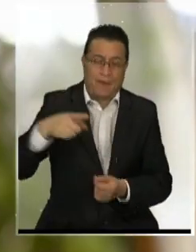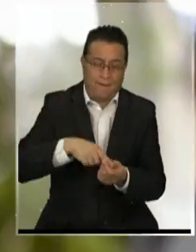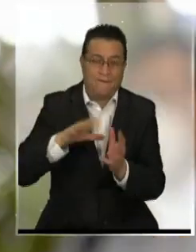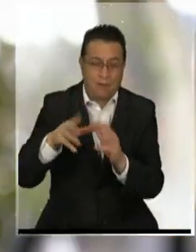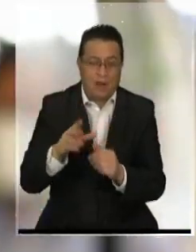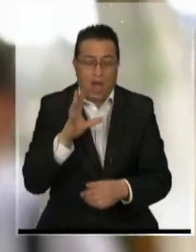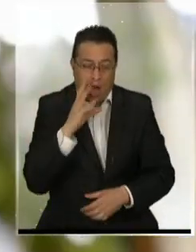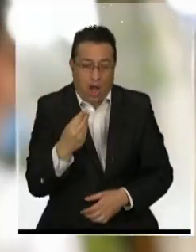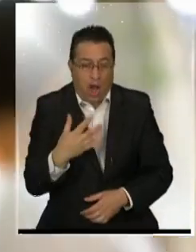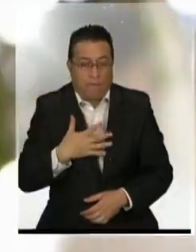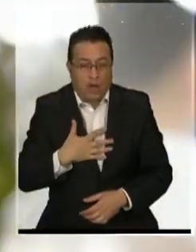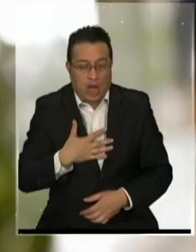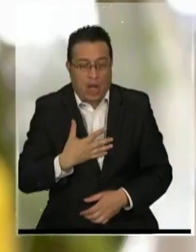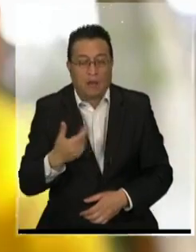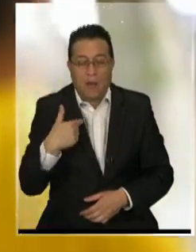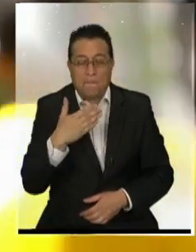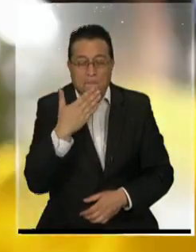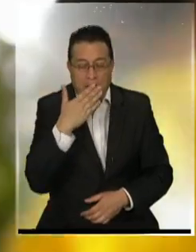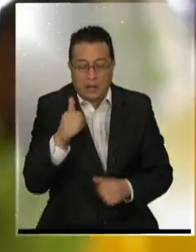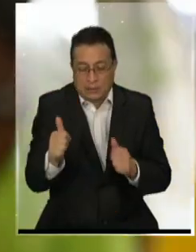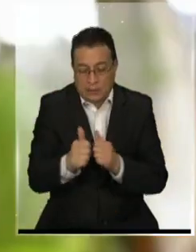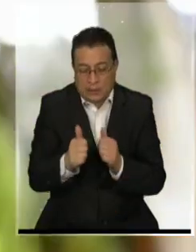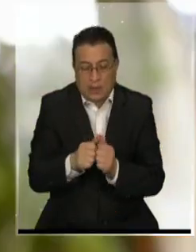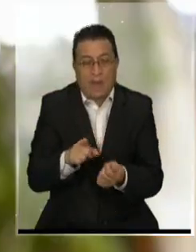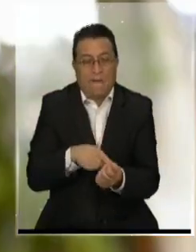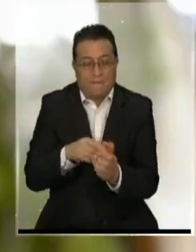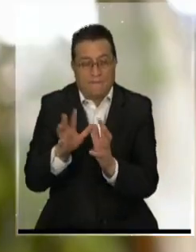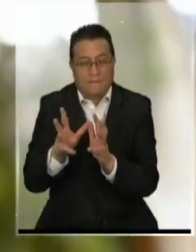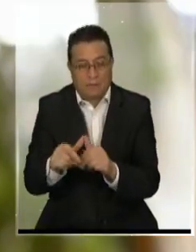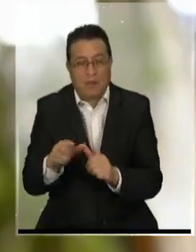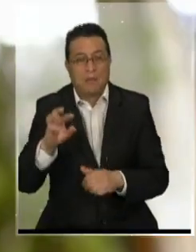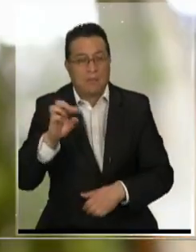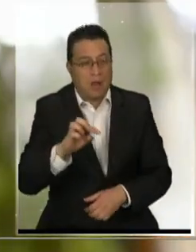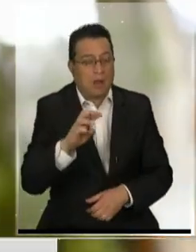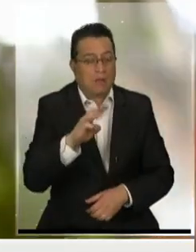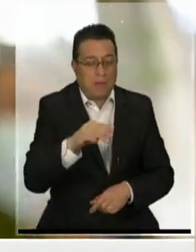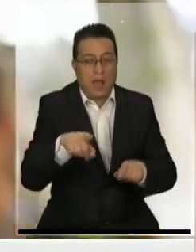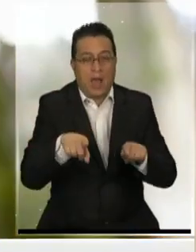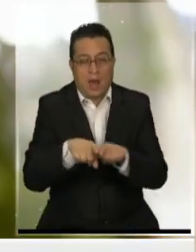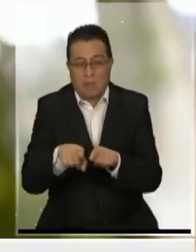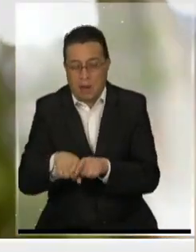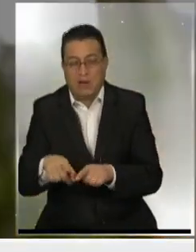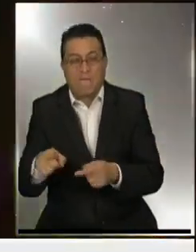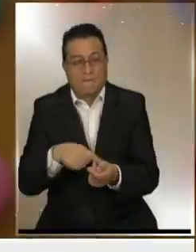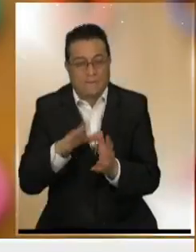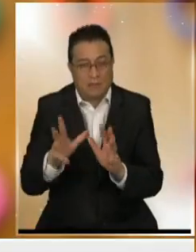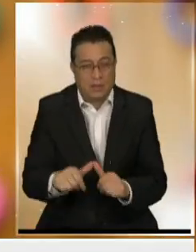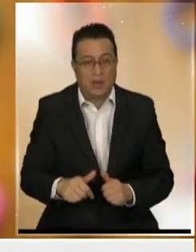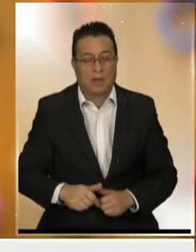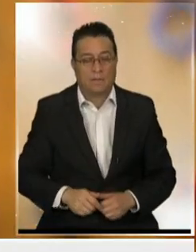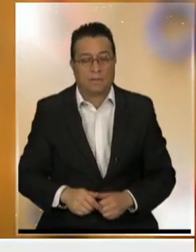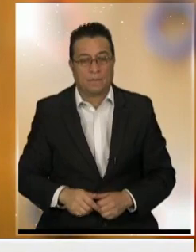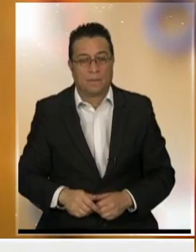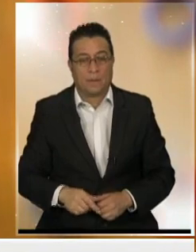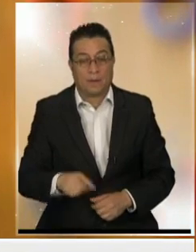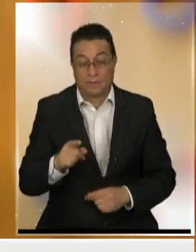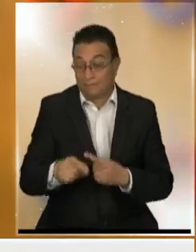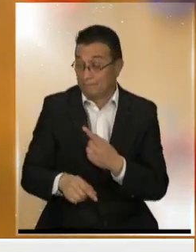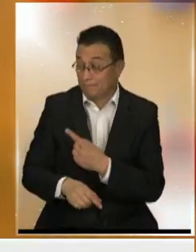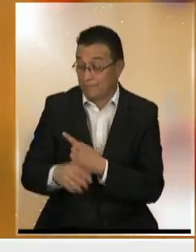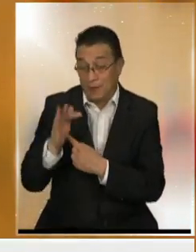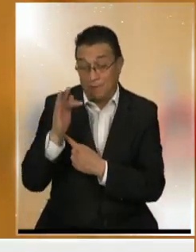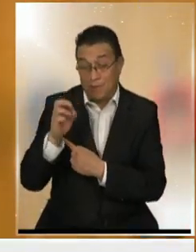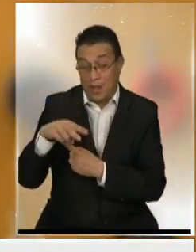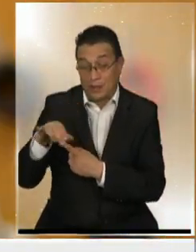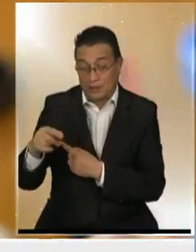porque no hay nada mejor que por lo menos estar cerca de sus padres, de sus hermanos, de su familia. Fanny, por otro lado,